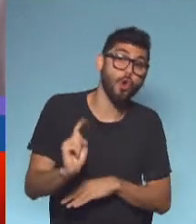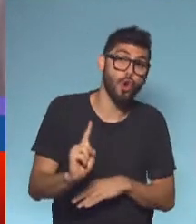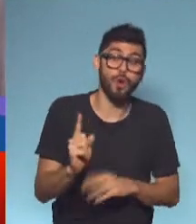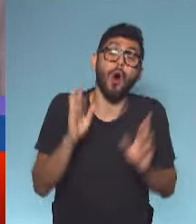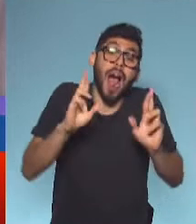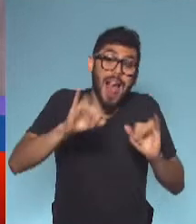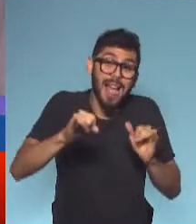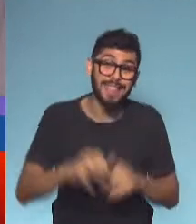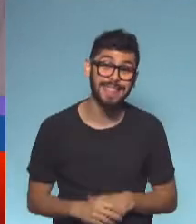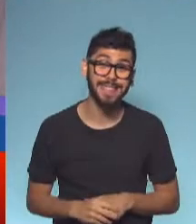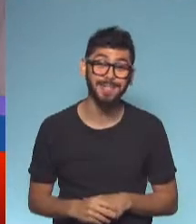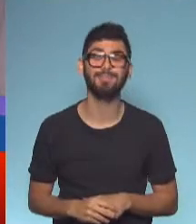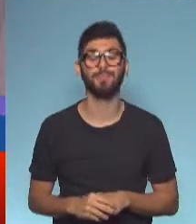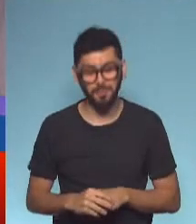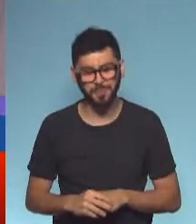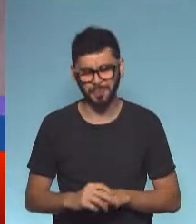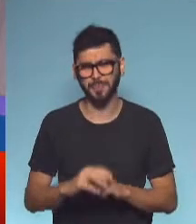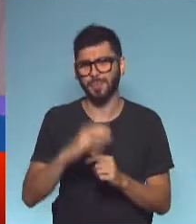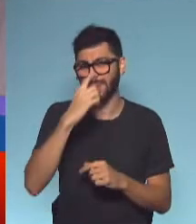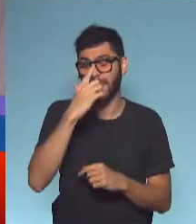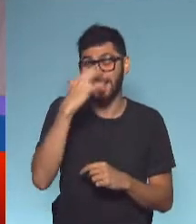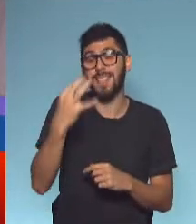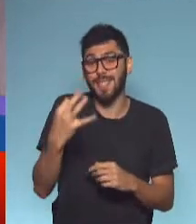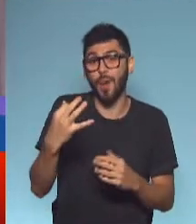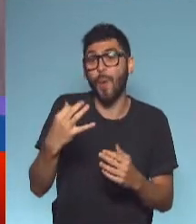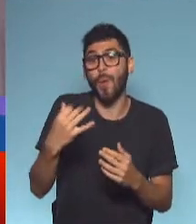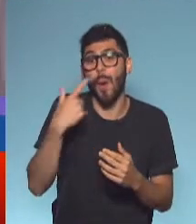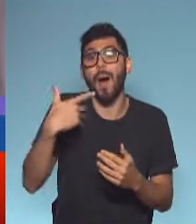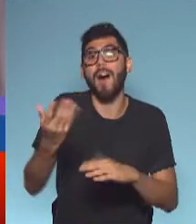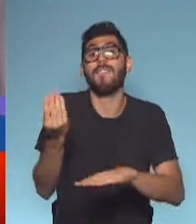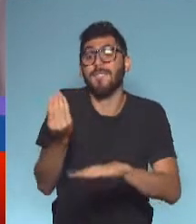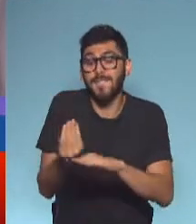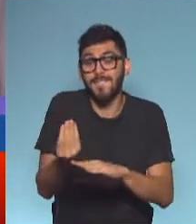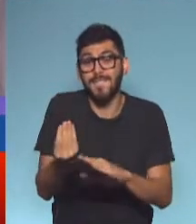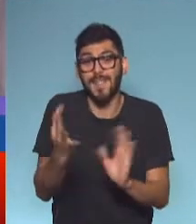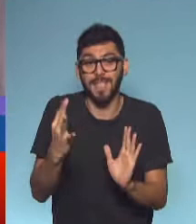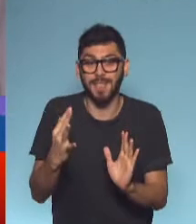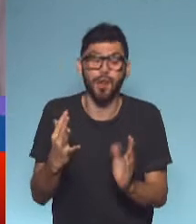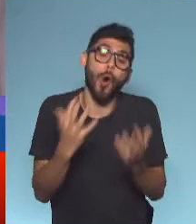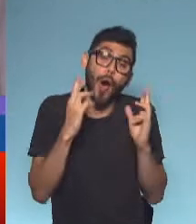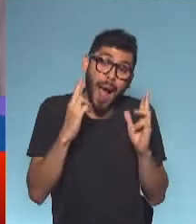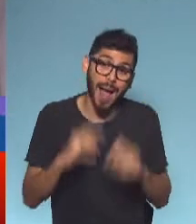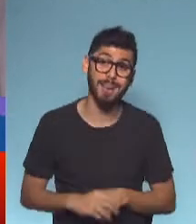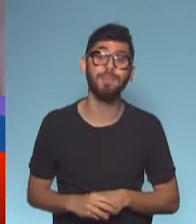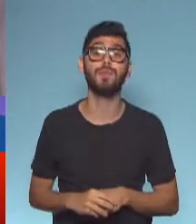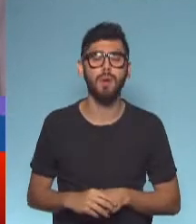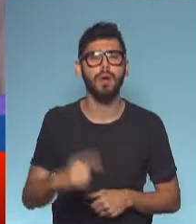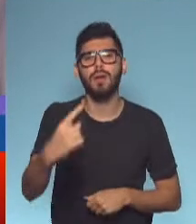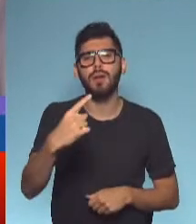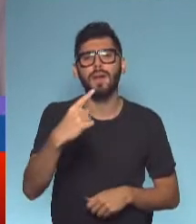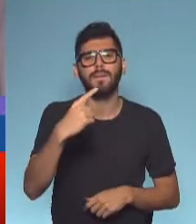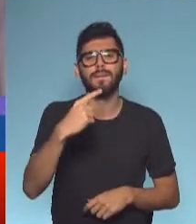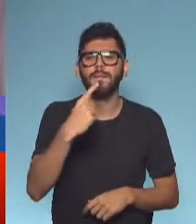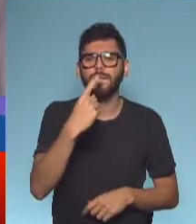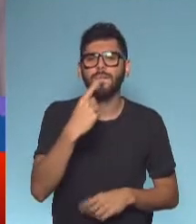sí. bien, bueno, hablaremos seguramente más adelante, volveremos sobre ese tema Ojalá. o sobre ese dato, Mario. Pero nos interesaba